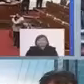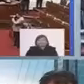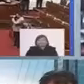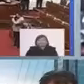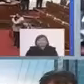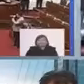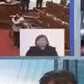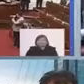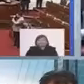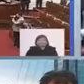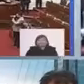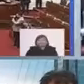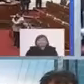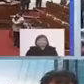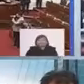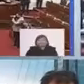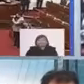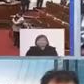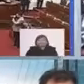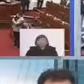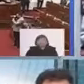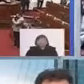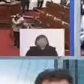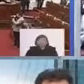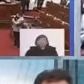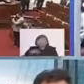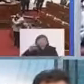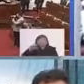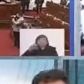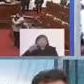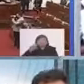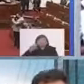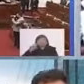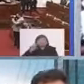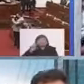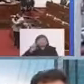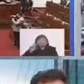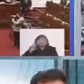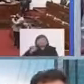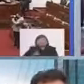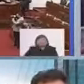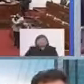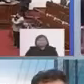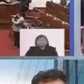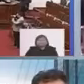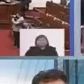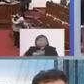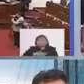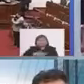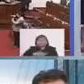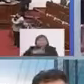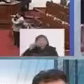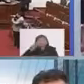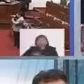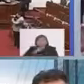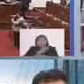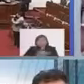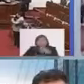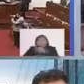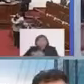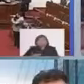el entonces presidente de la República, Alberto Fujimori, y que ha sido pues condenado y hoy día está